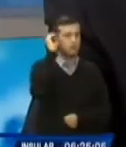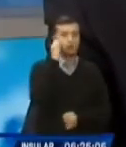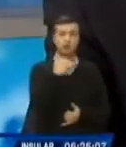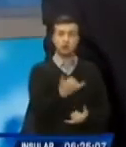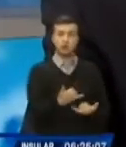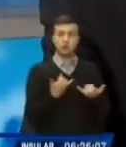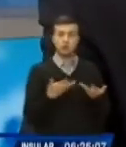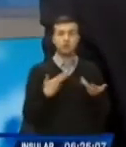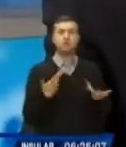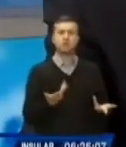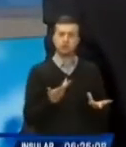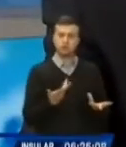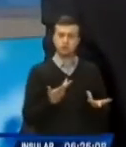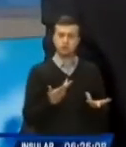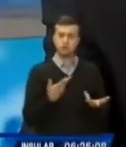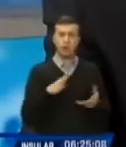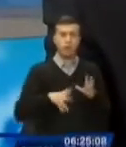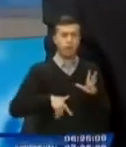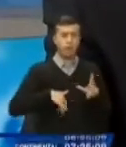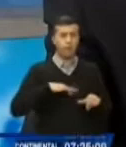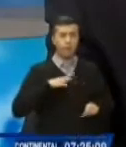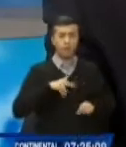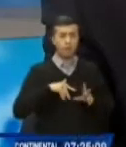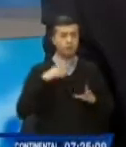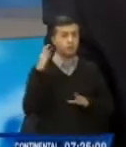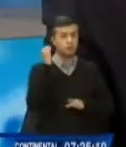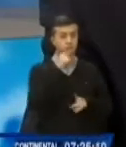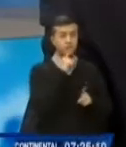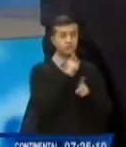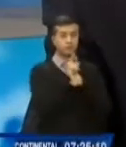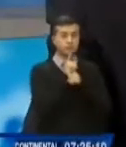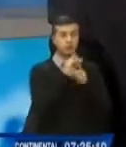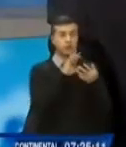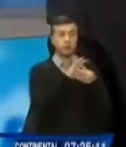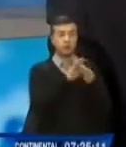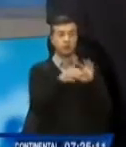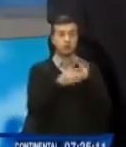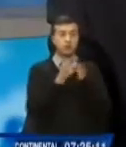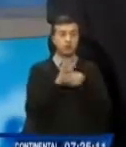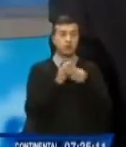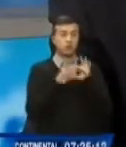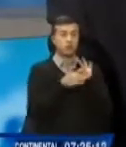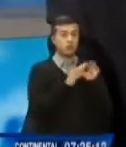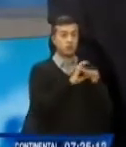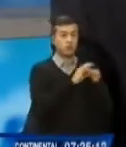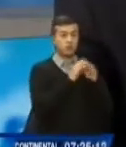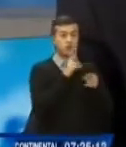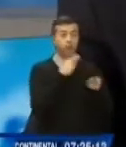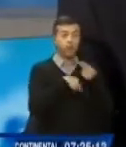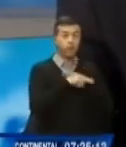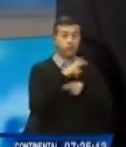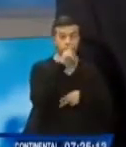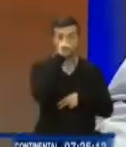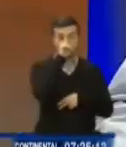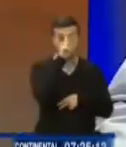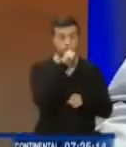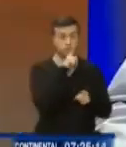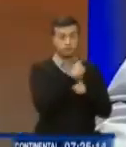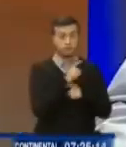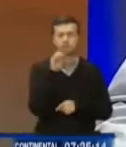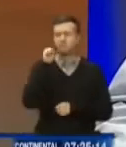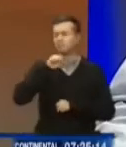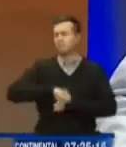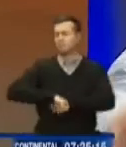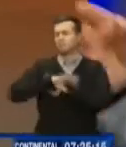realmente a un hecho de corrupción que refleja redes mafias empresariales dentro del fútbol profesional sí yo creo que es